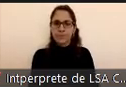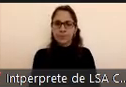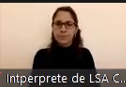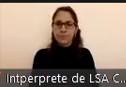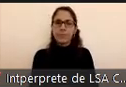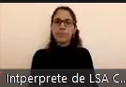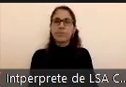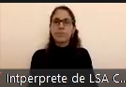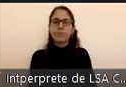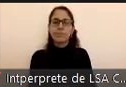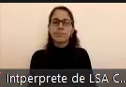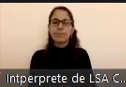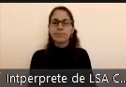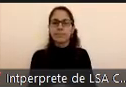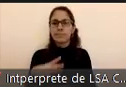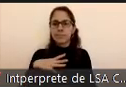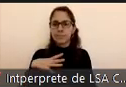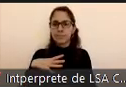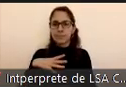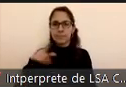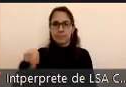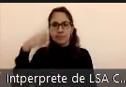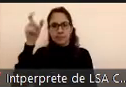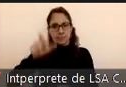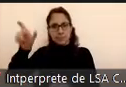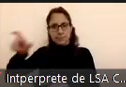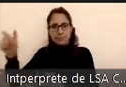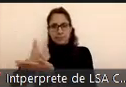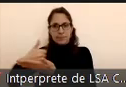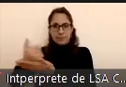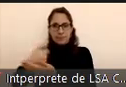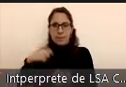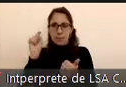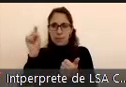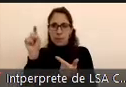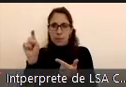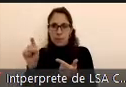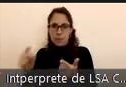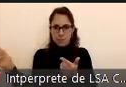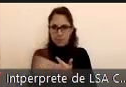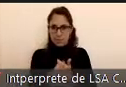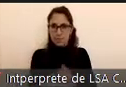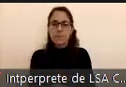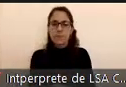Esperen que tengo que admitir a más alumnos. Un segundito.